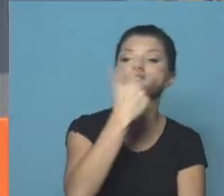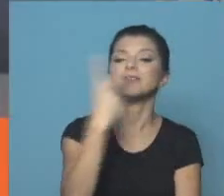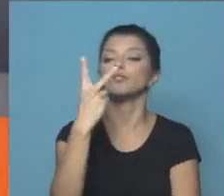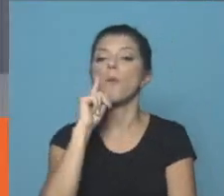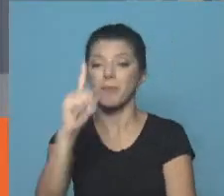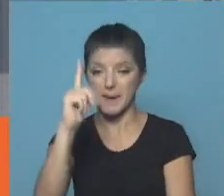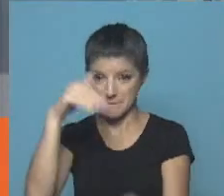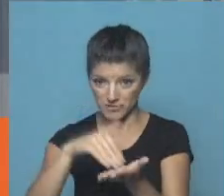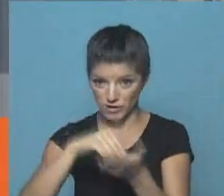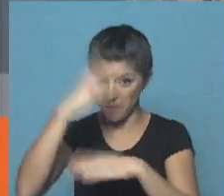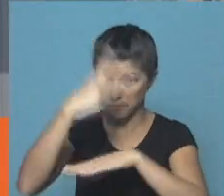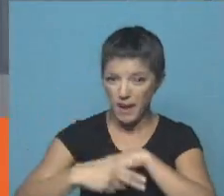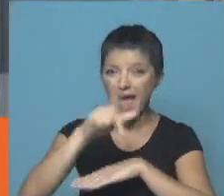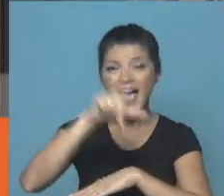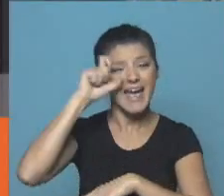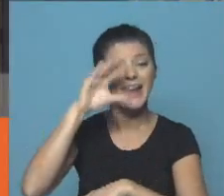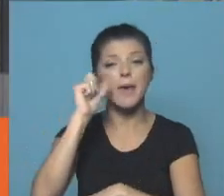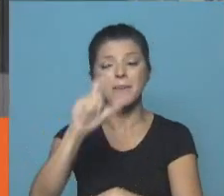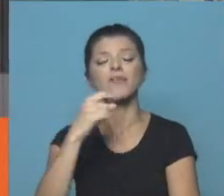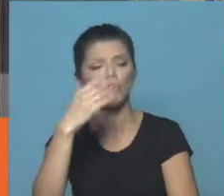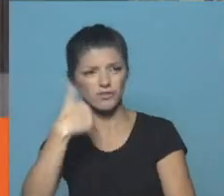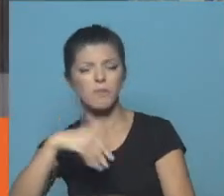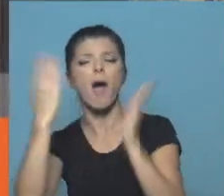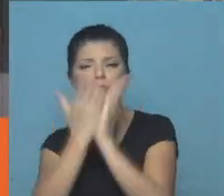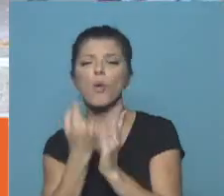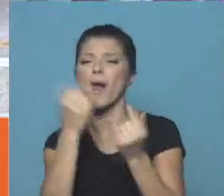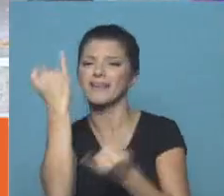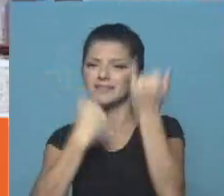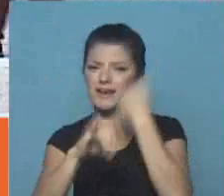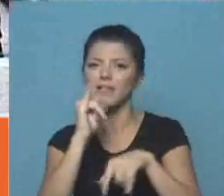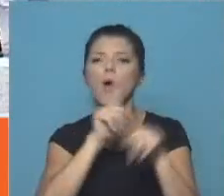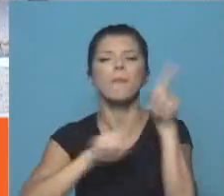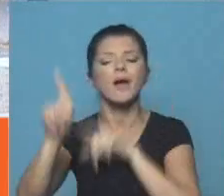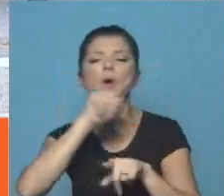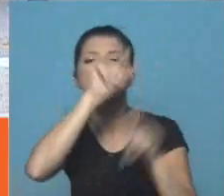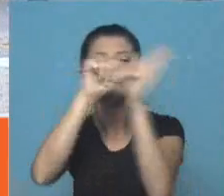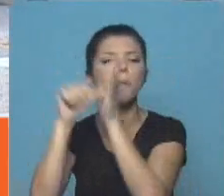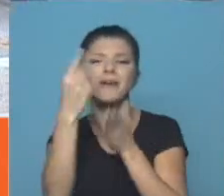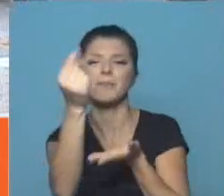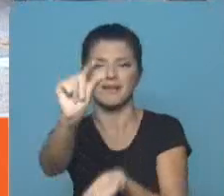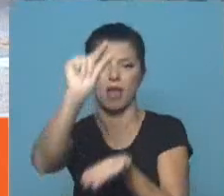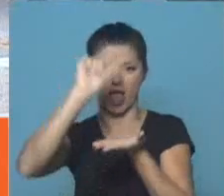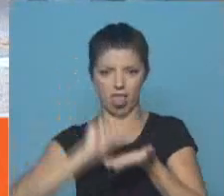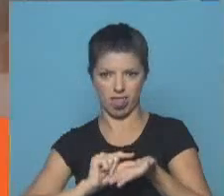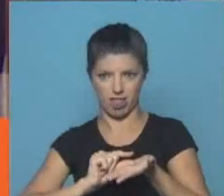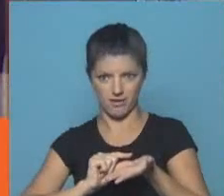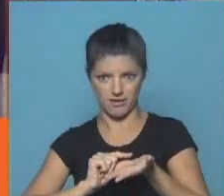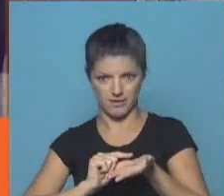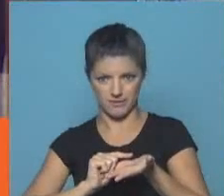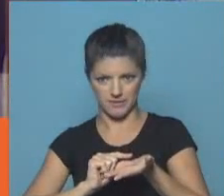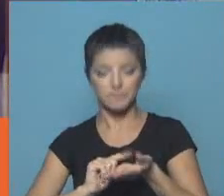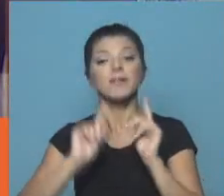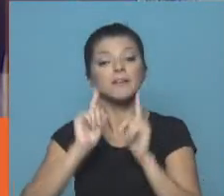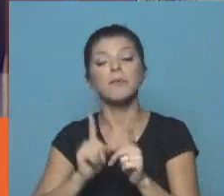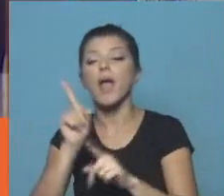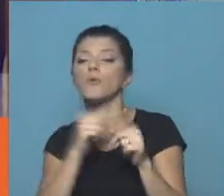LELIQ, dijo que se verá qué tasa de interés tendrá para seguir atrayendo a los inversores frente al dólar, quitándole la expectativa creada